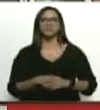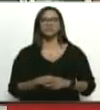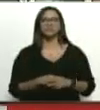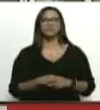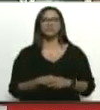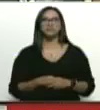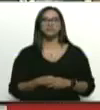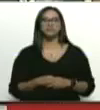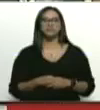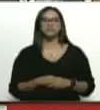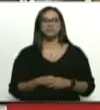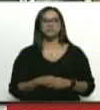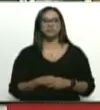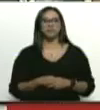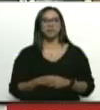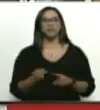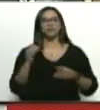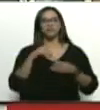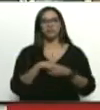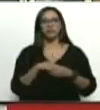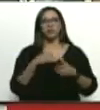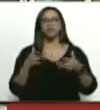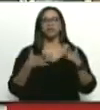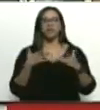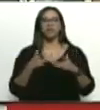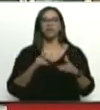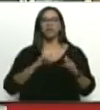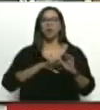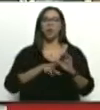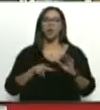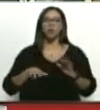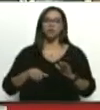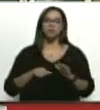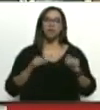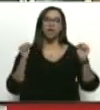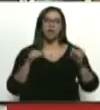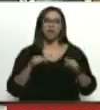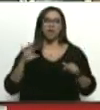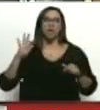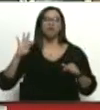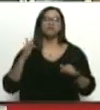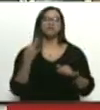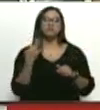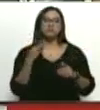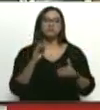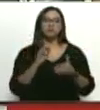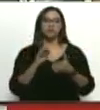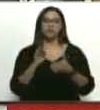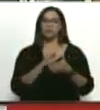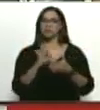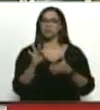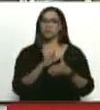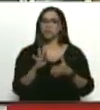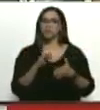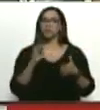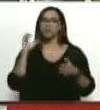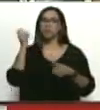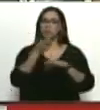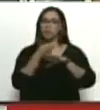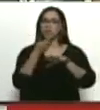que los implican en hechos de corrupción. Y aquí caen funcionarios del Estado, pero también caen empresarios,